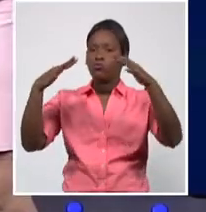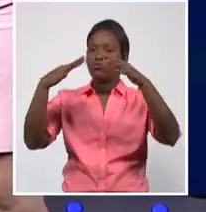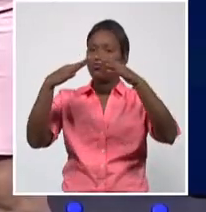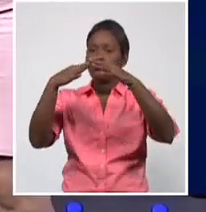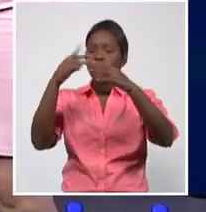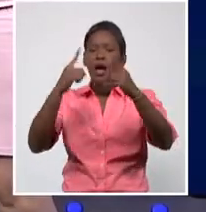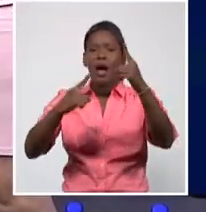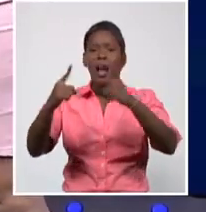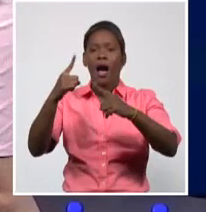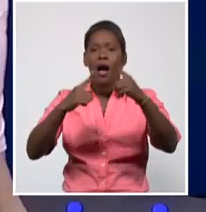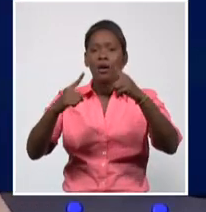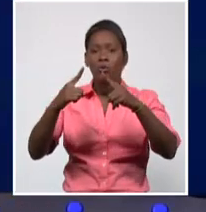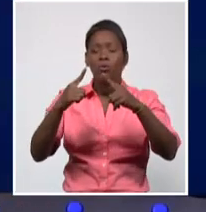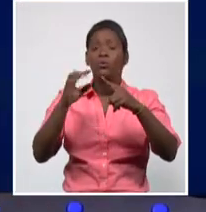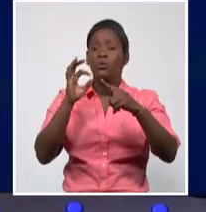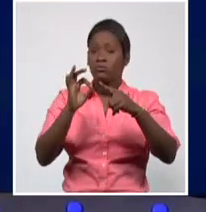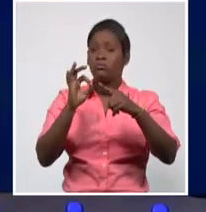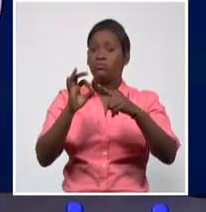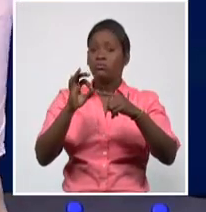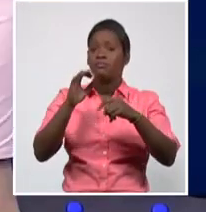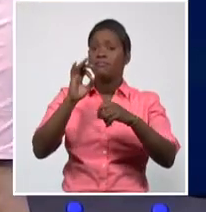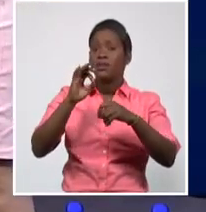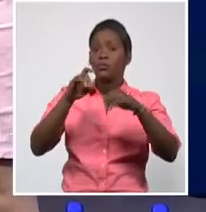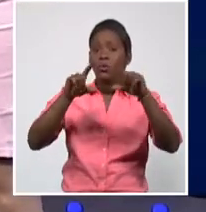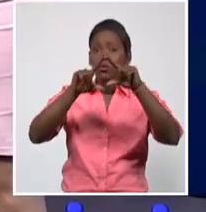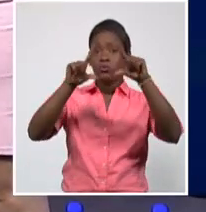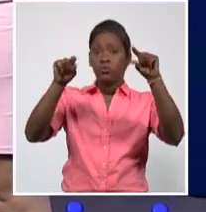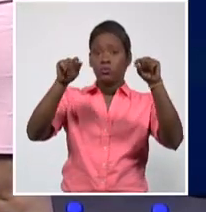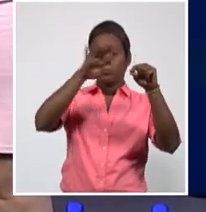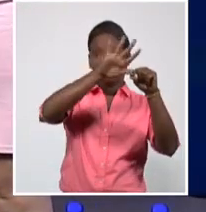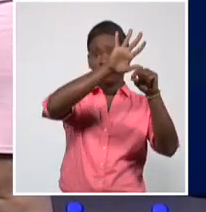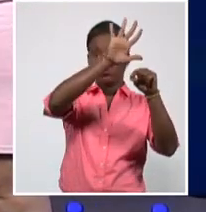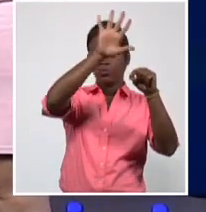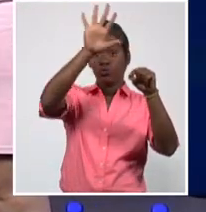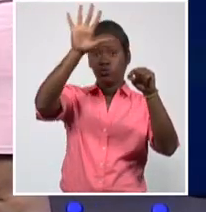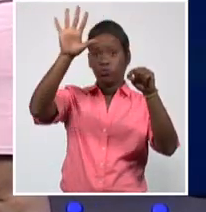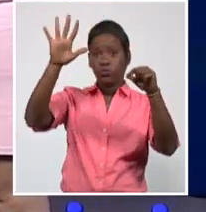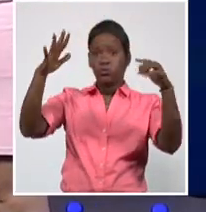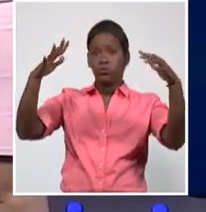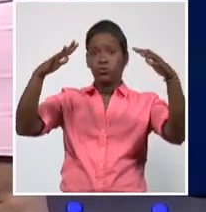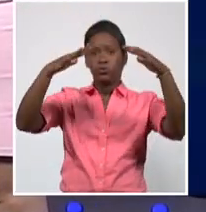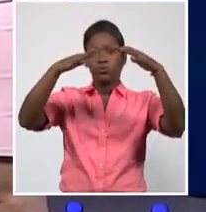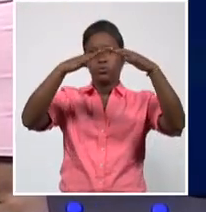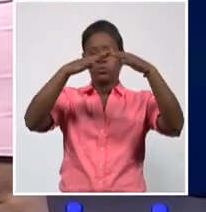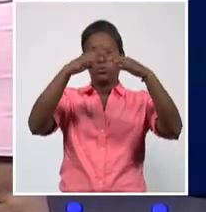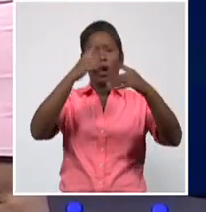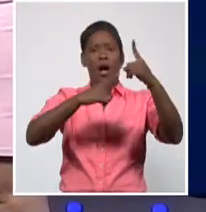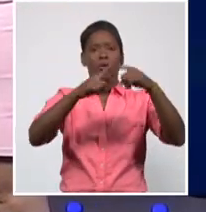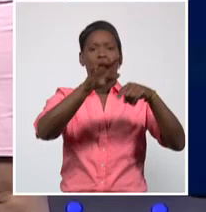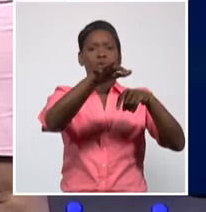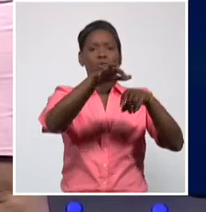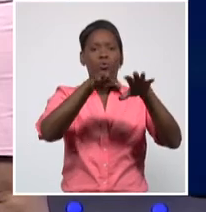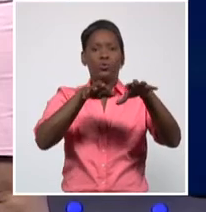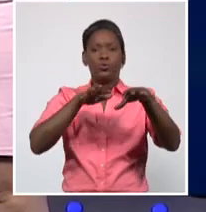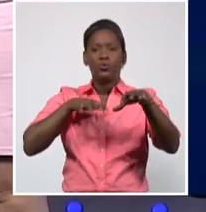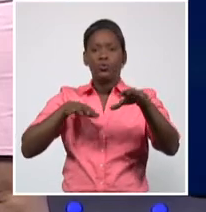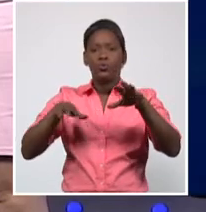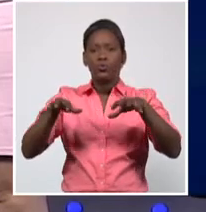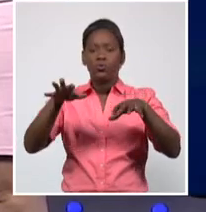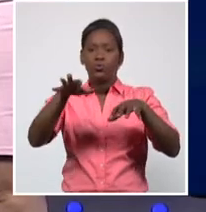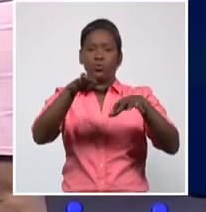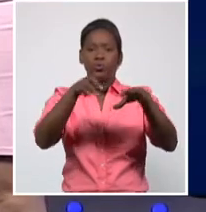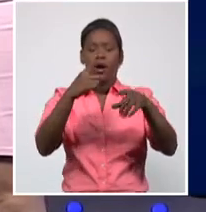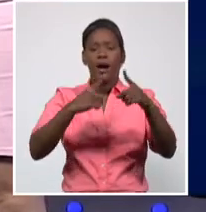localidades, principalmente de la costa norte de la parte occidental, con solo aisladas lluvias, como les comentaba, con la cercanía y la